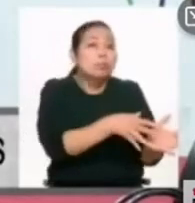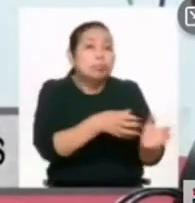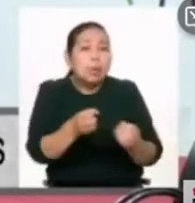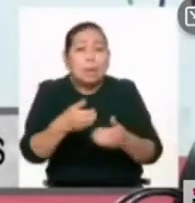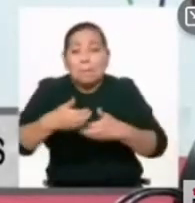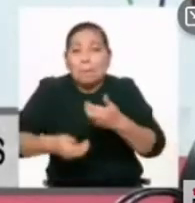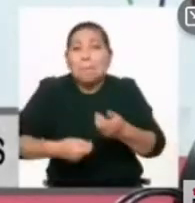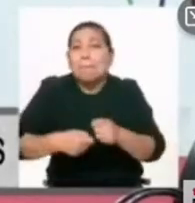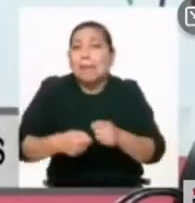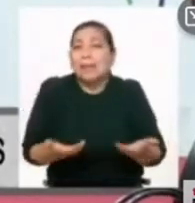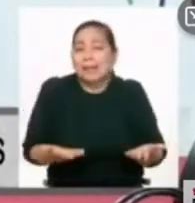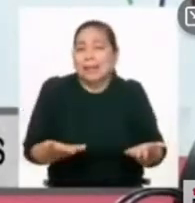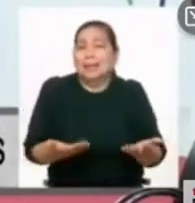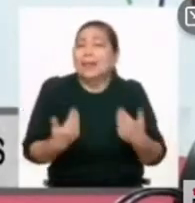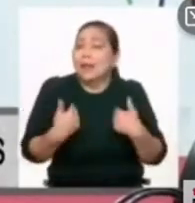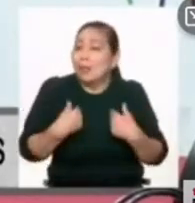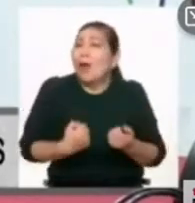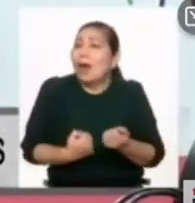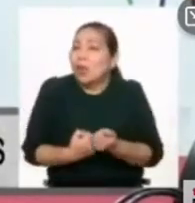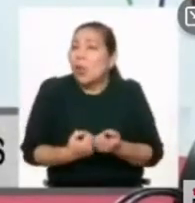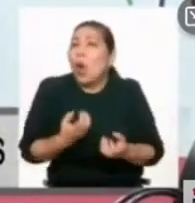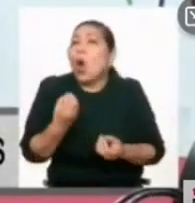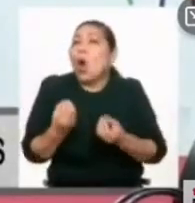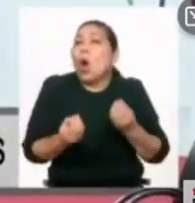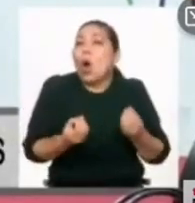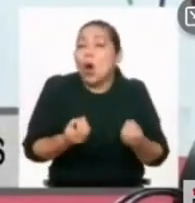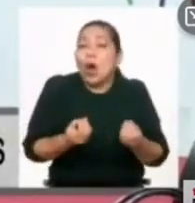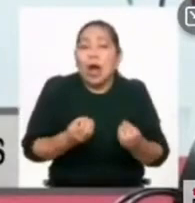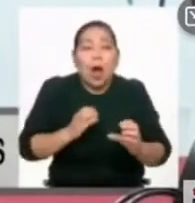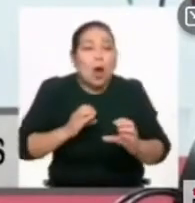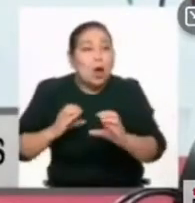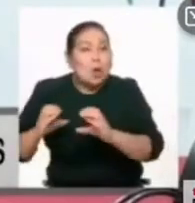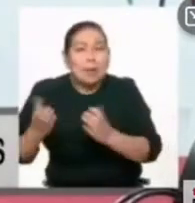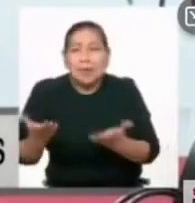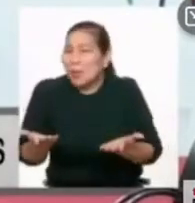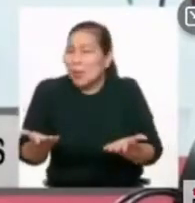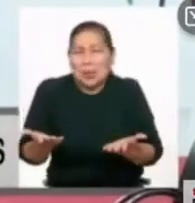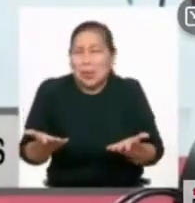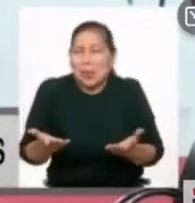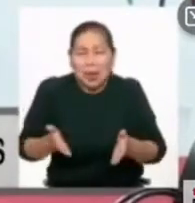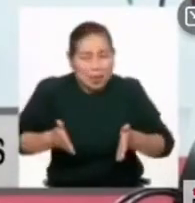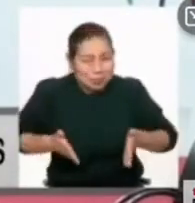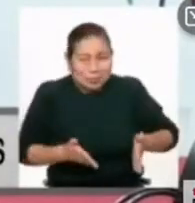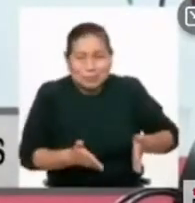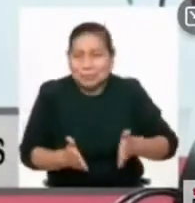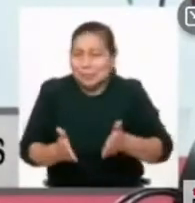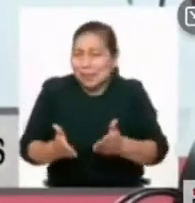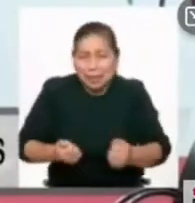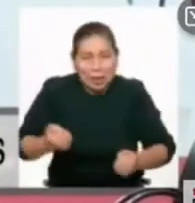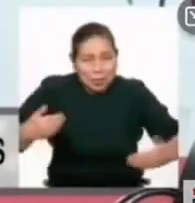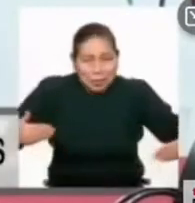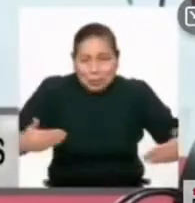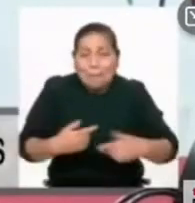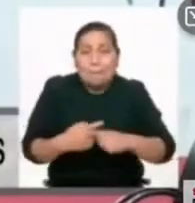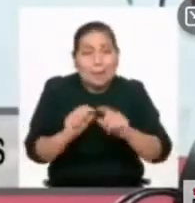sacar nuestros productos. Tenemos que atender esa vía de comunicación, que no puede ser una autopista, por supuesto,